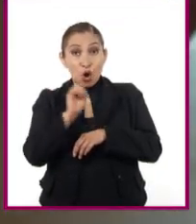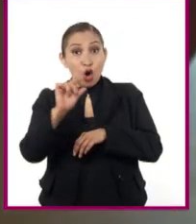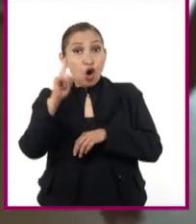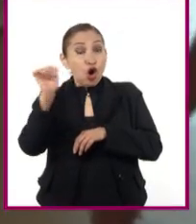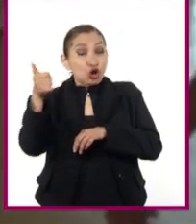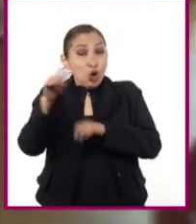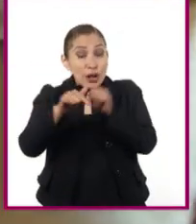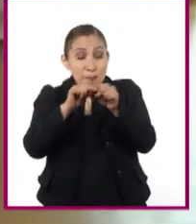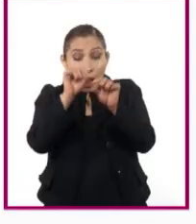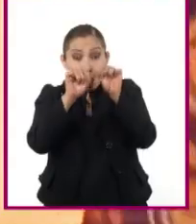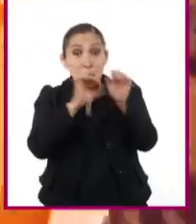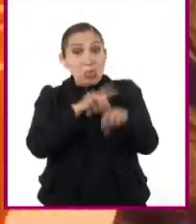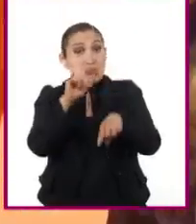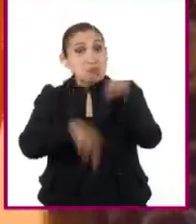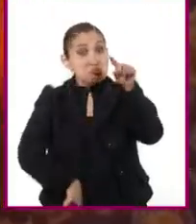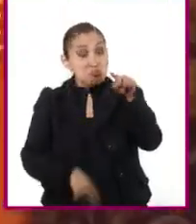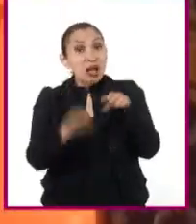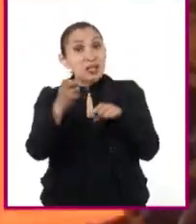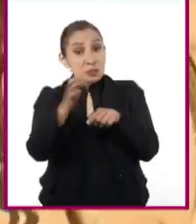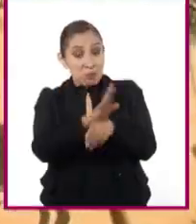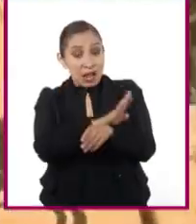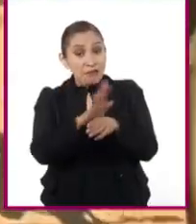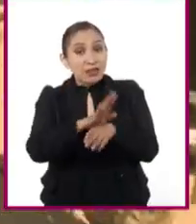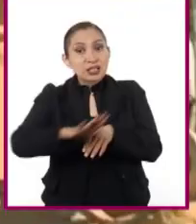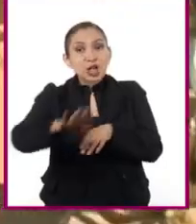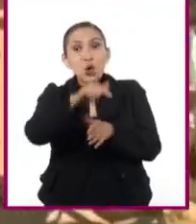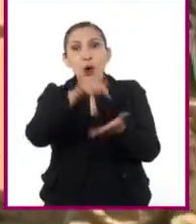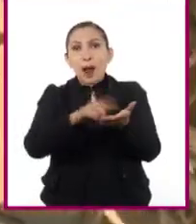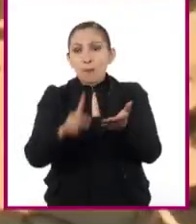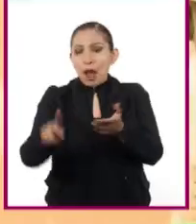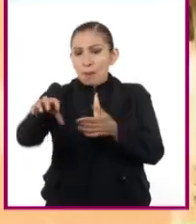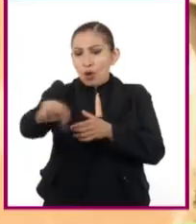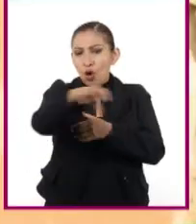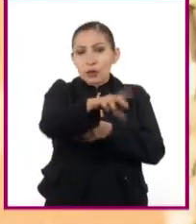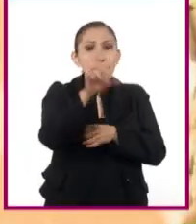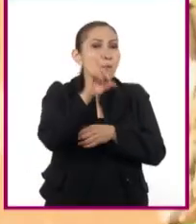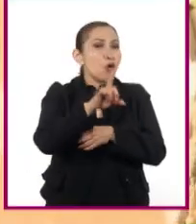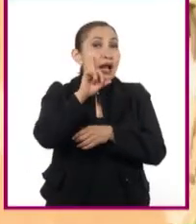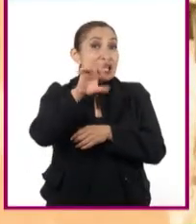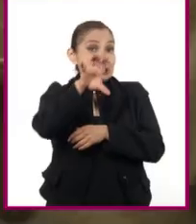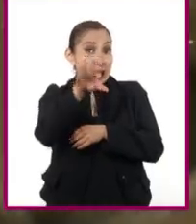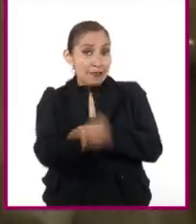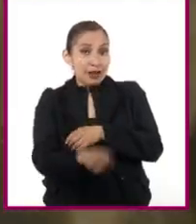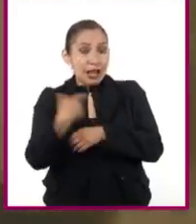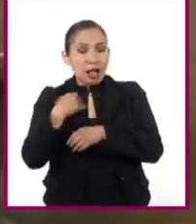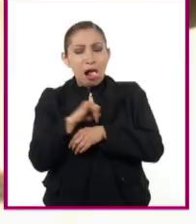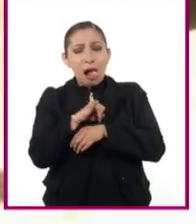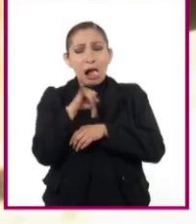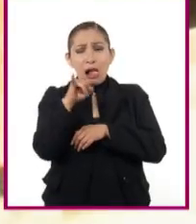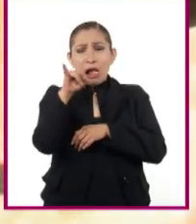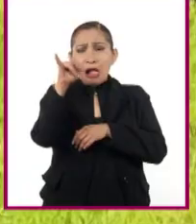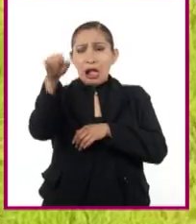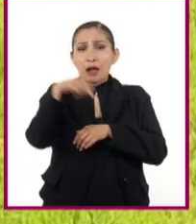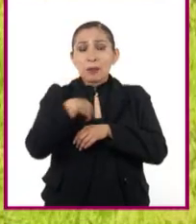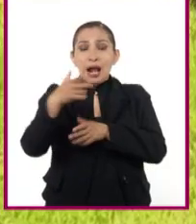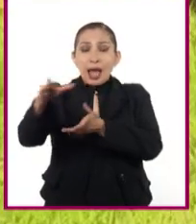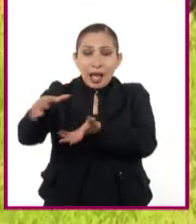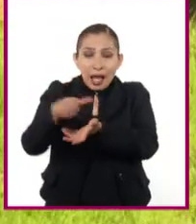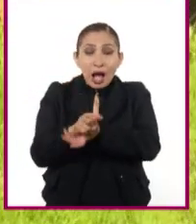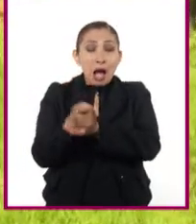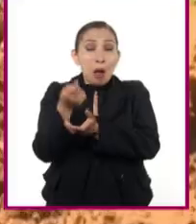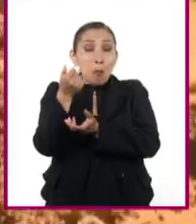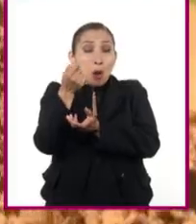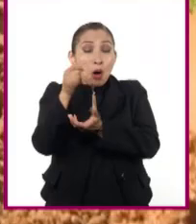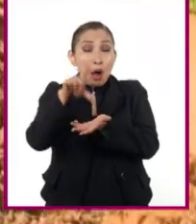otros microorganismos. Es un gran beneficio en las zonas rurales, donde las mujeres africanas recorren largas distancias para obtener